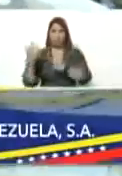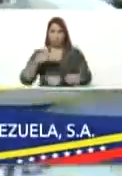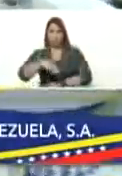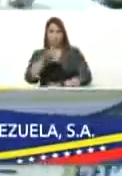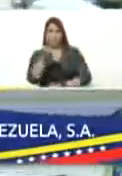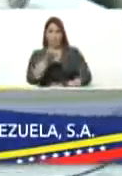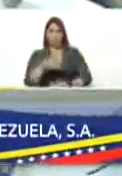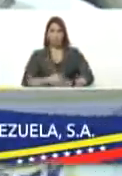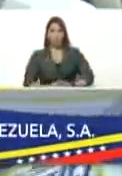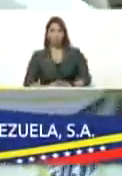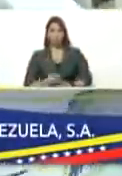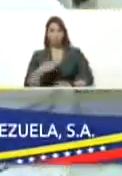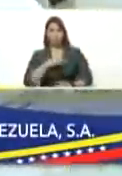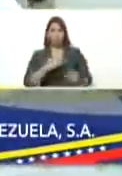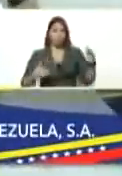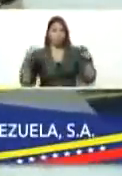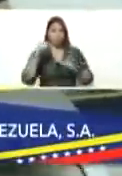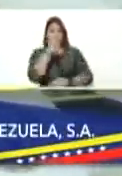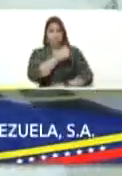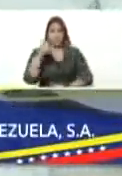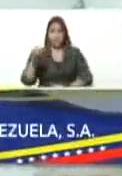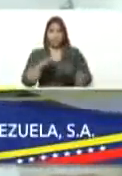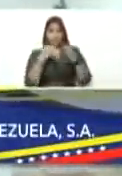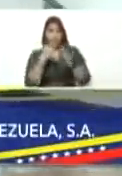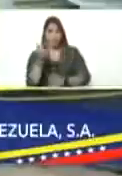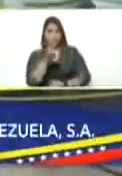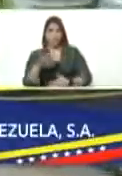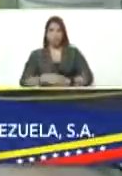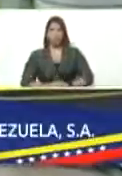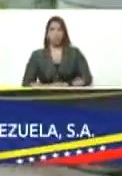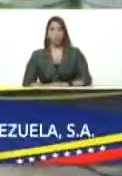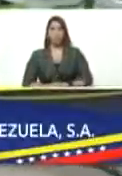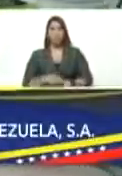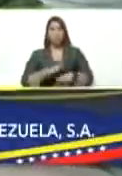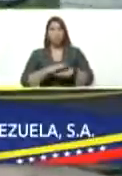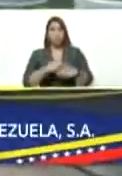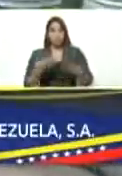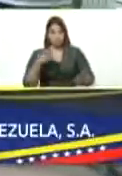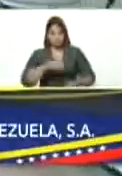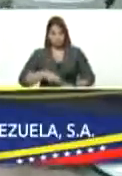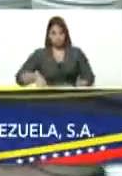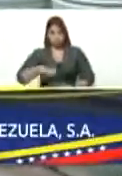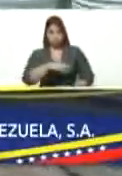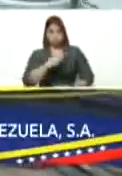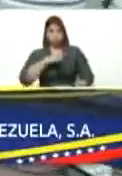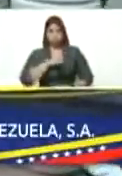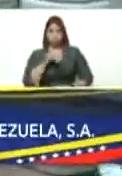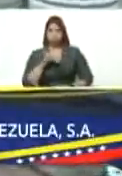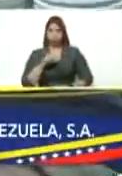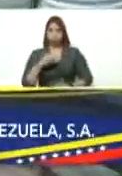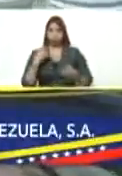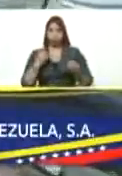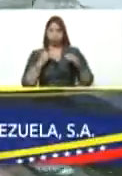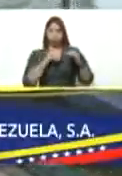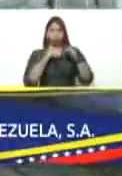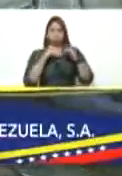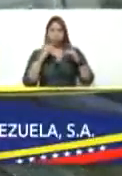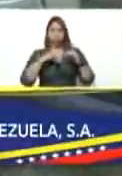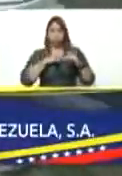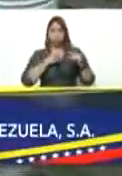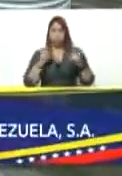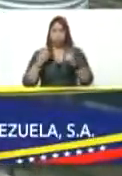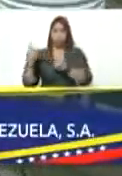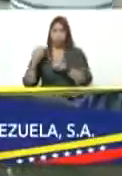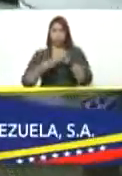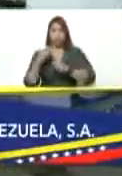hoy llegamos a cada familia venezolana. Porque los estados que no lo estamos entendiendo directamente, tenemos distribuidores que nos